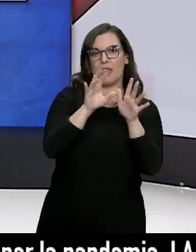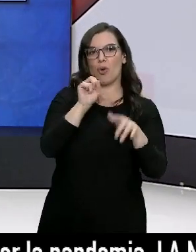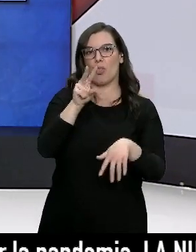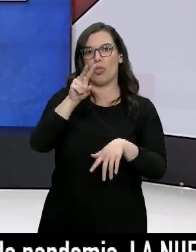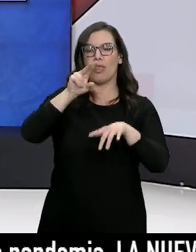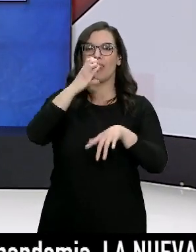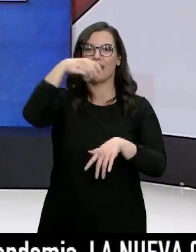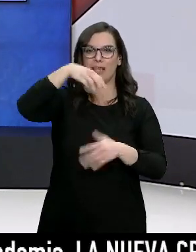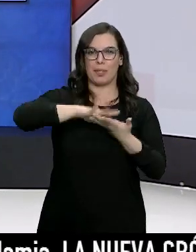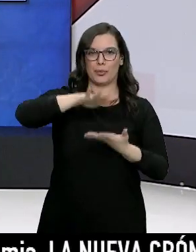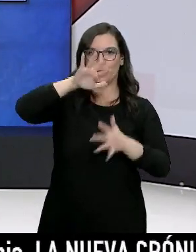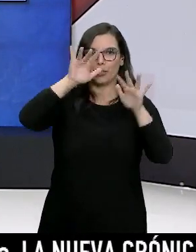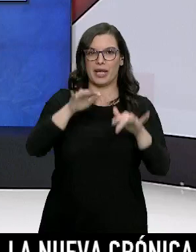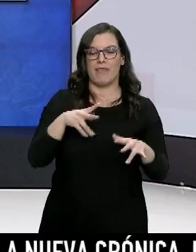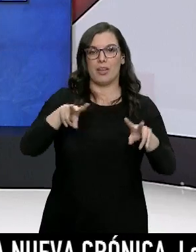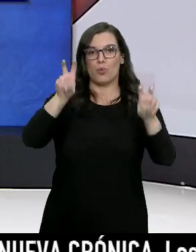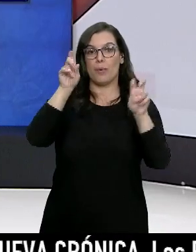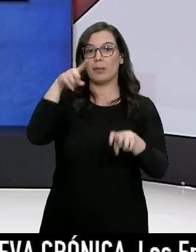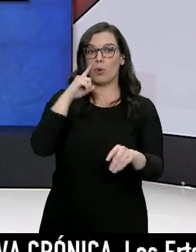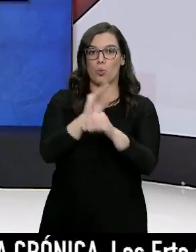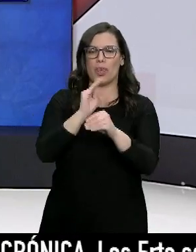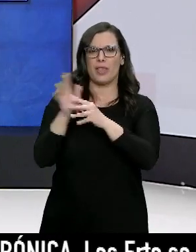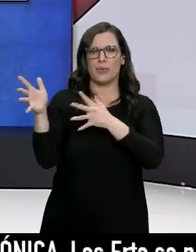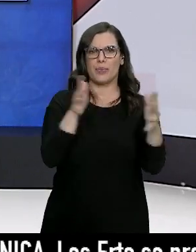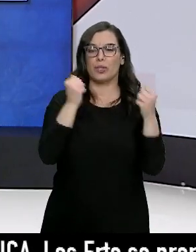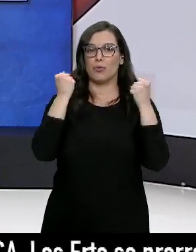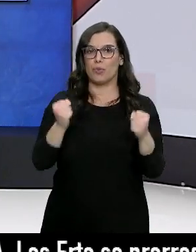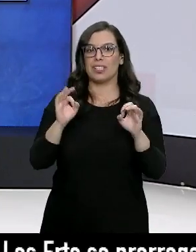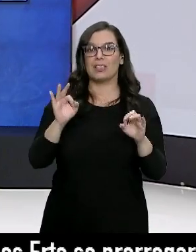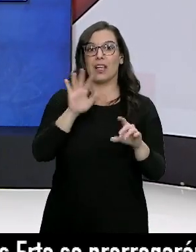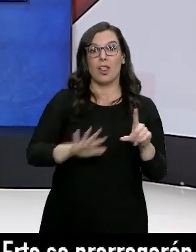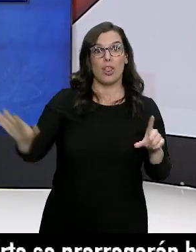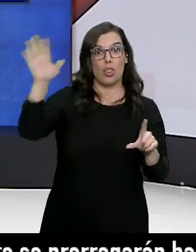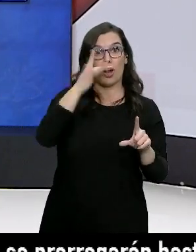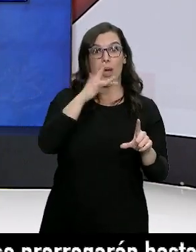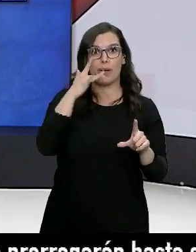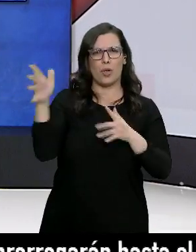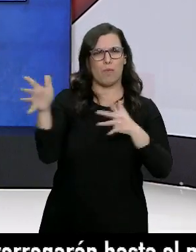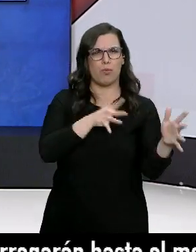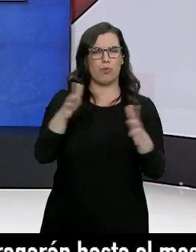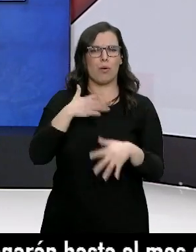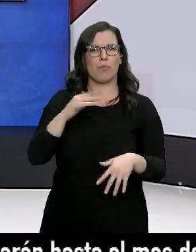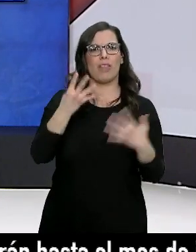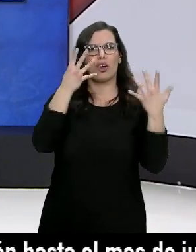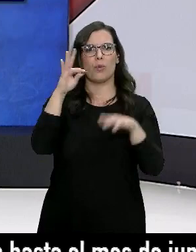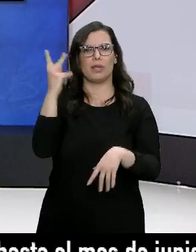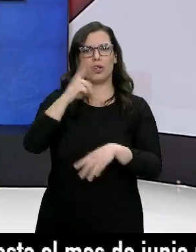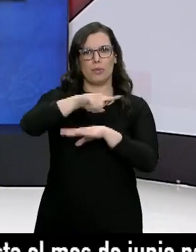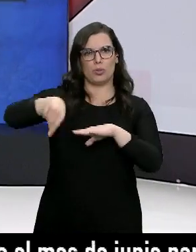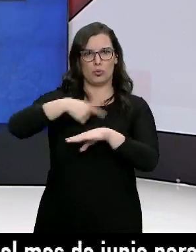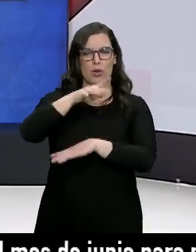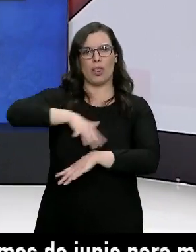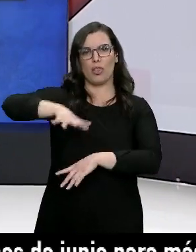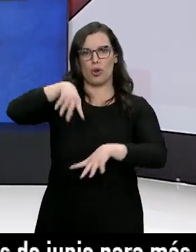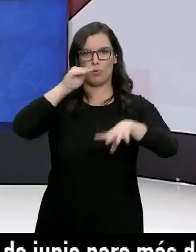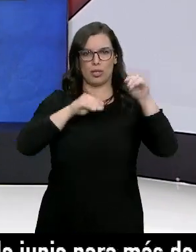nueva y mucha precaución, sobre todo también con el viento que va a soplar con intensidad en las zonas que tenemos en amarillo, pudiendo alcanzar los 90 km por hora en zonas de